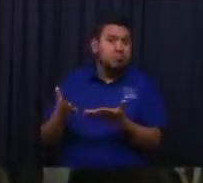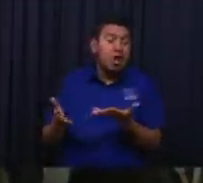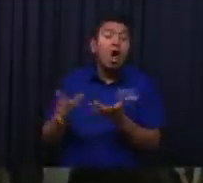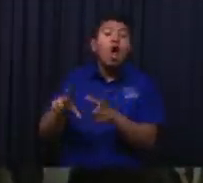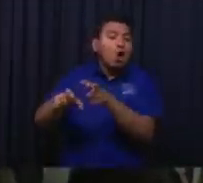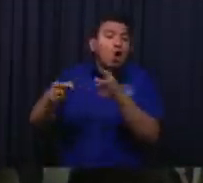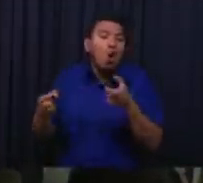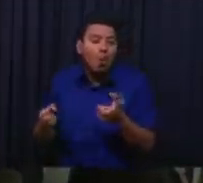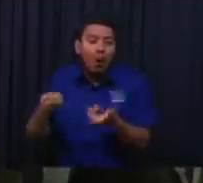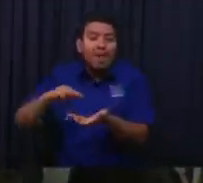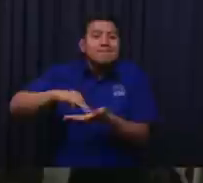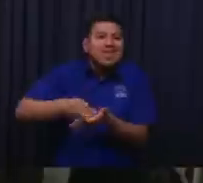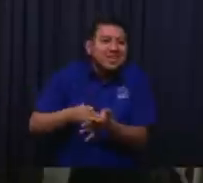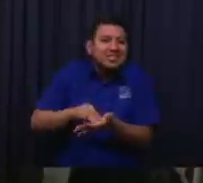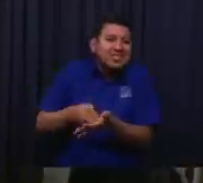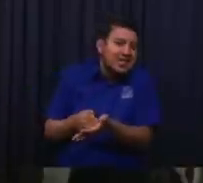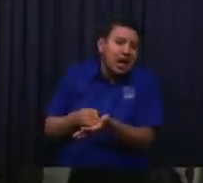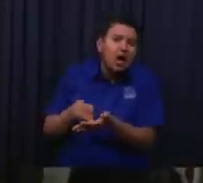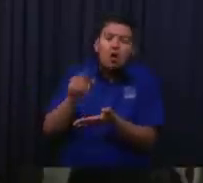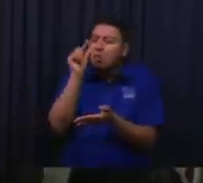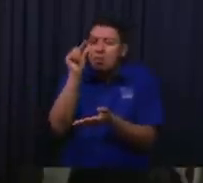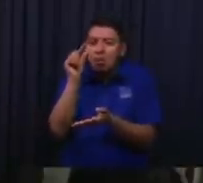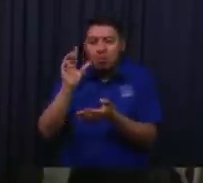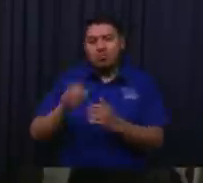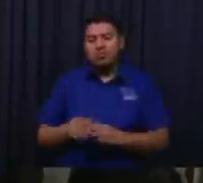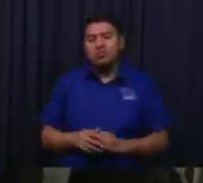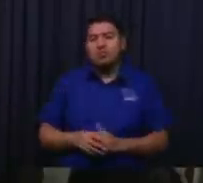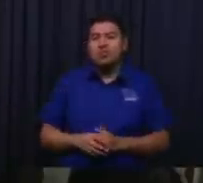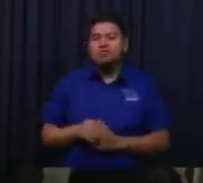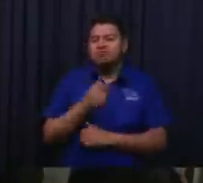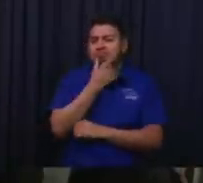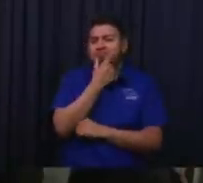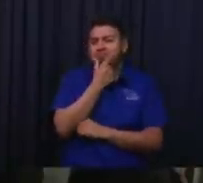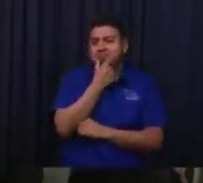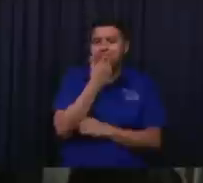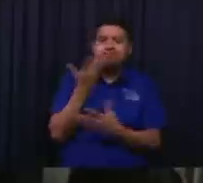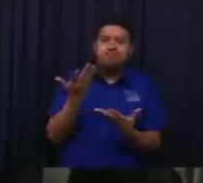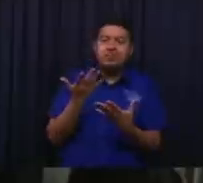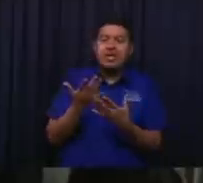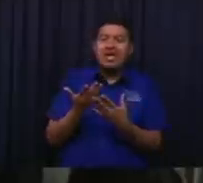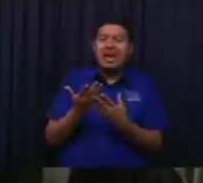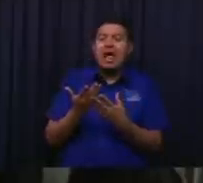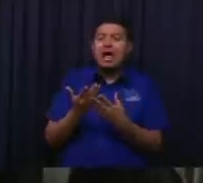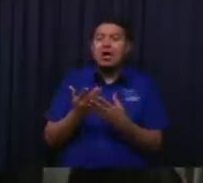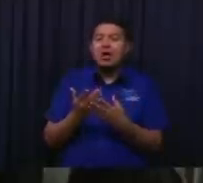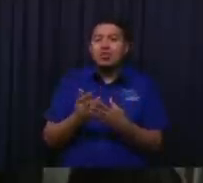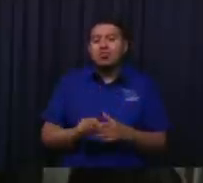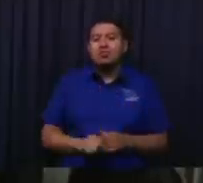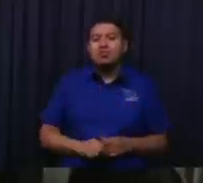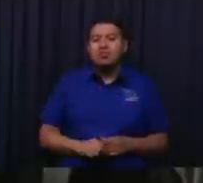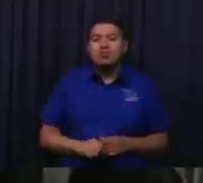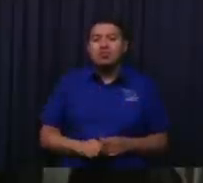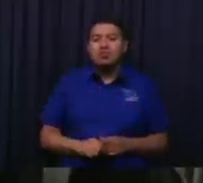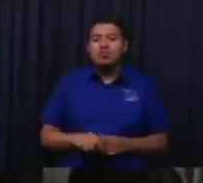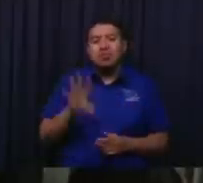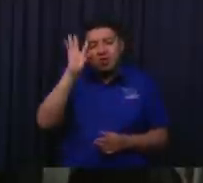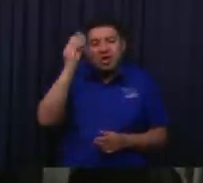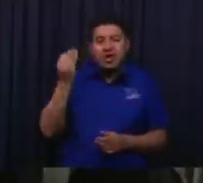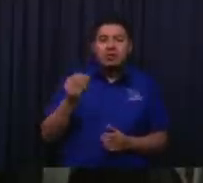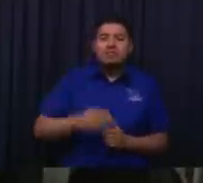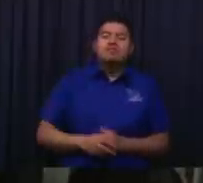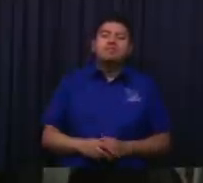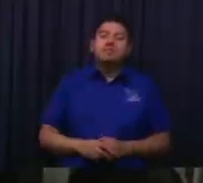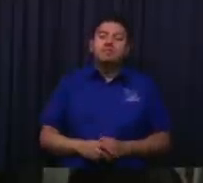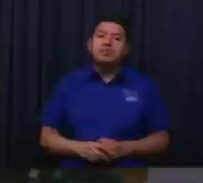¿verdad? Así que el contexto del tiempo y de la cultura tiene que ver. Si yo le digo: mire, hermano, le encargo